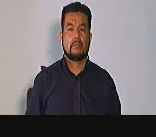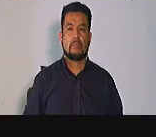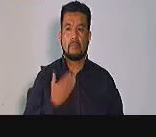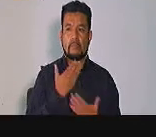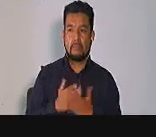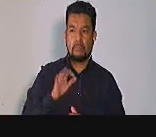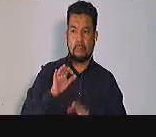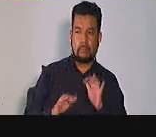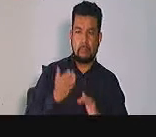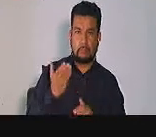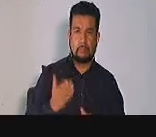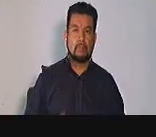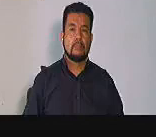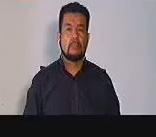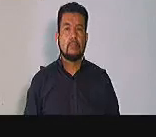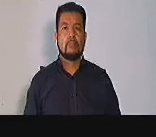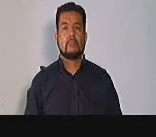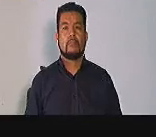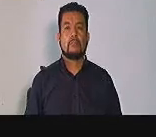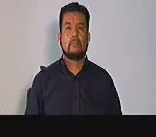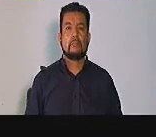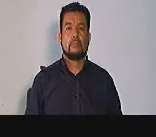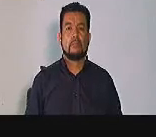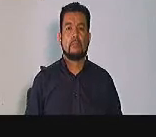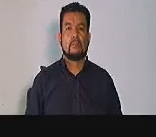Gracias, secretario.